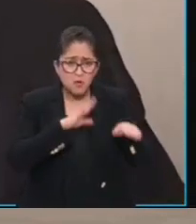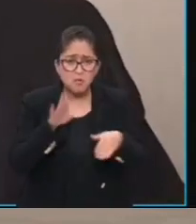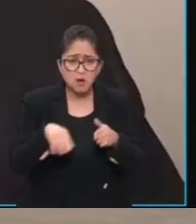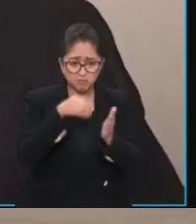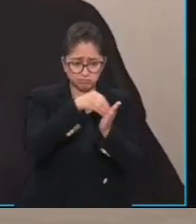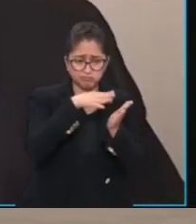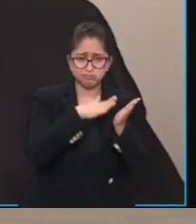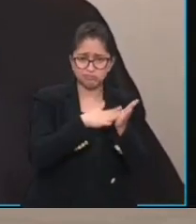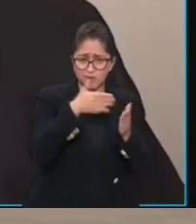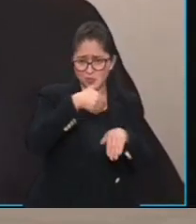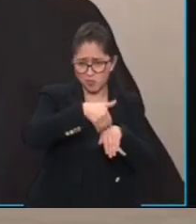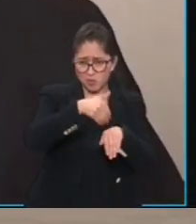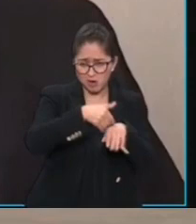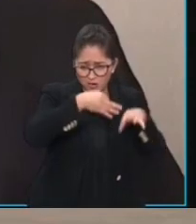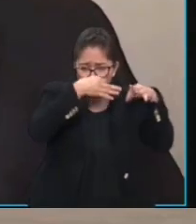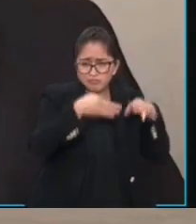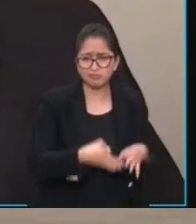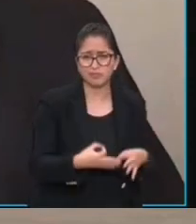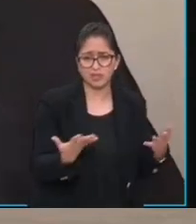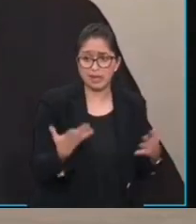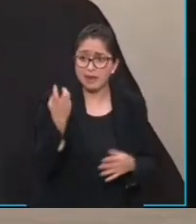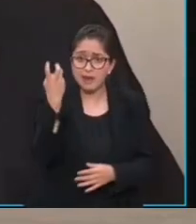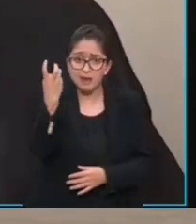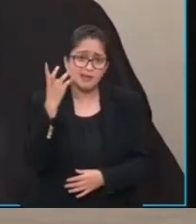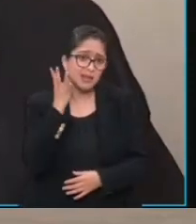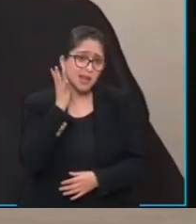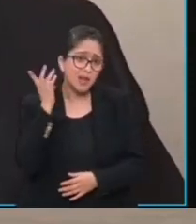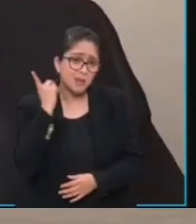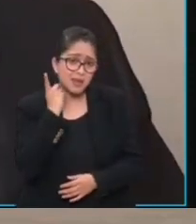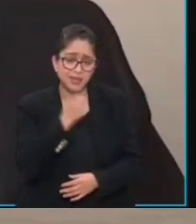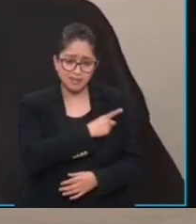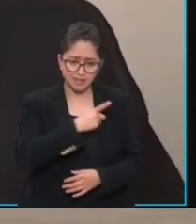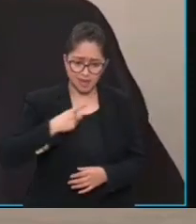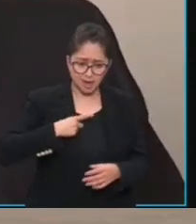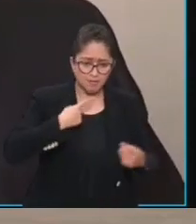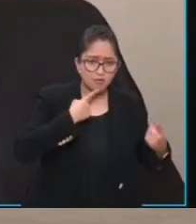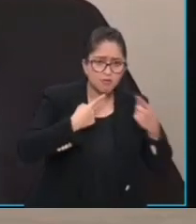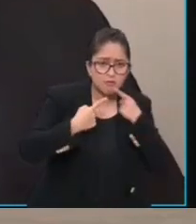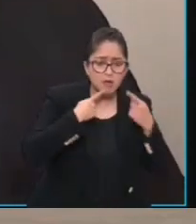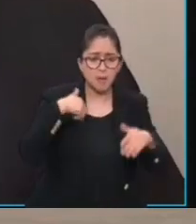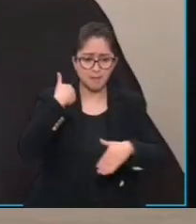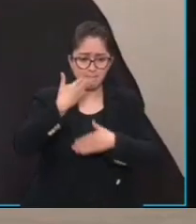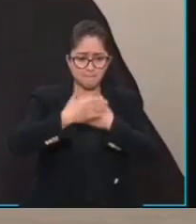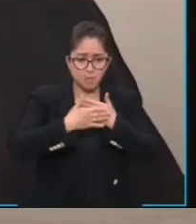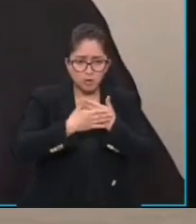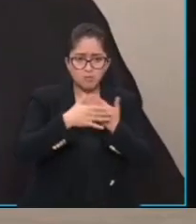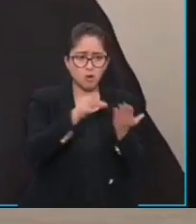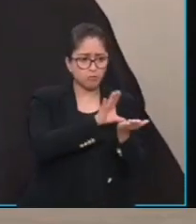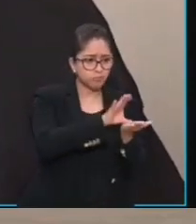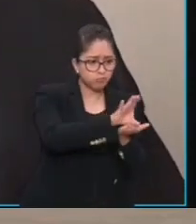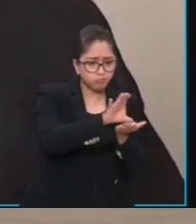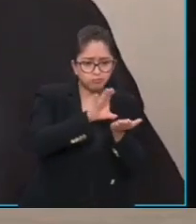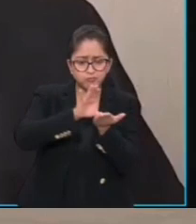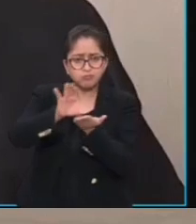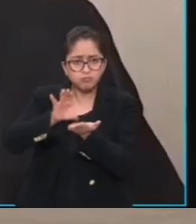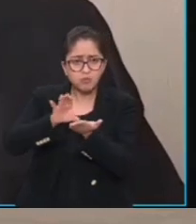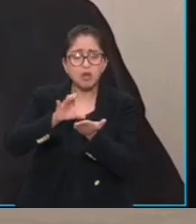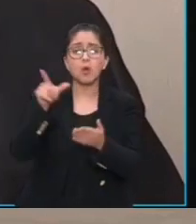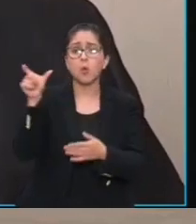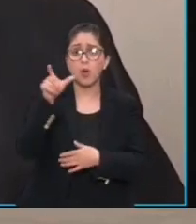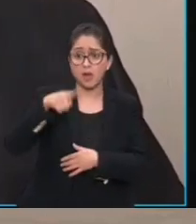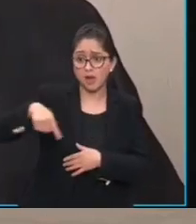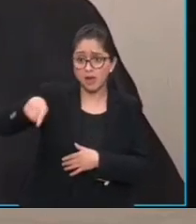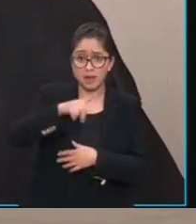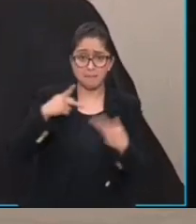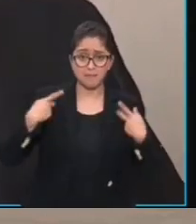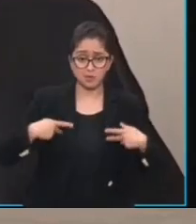señores diputados y señoras diputadas tienen que decidir y modificar en el próximo presupuesto cuando la ciudadanía vaya